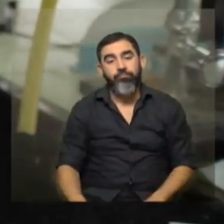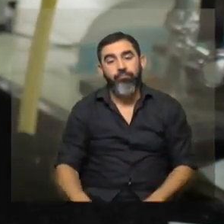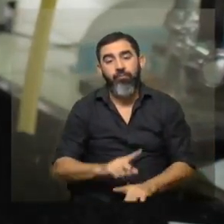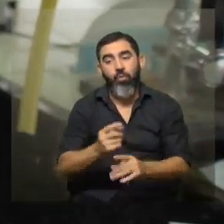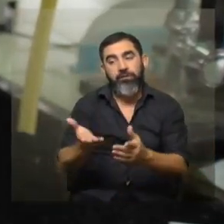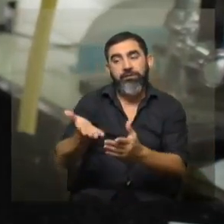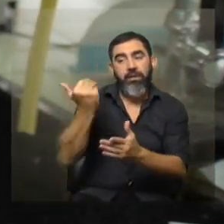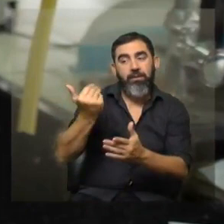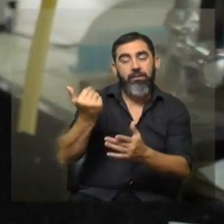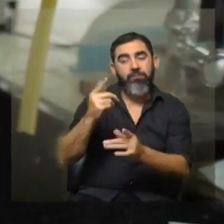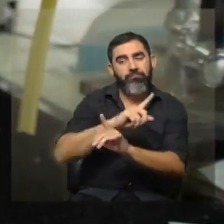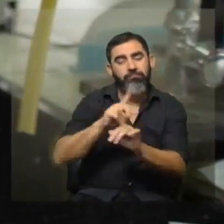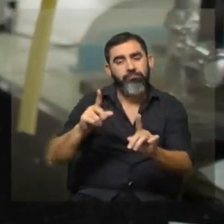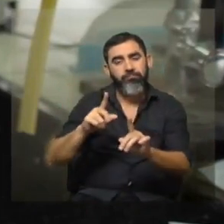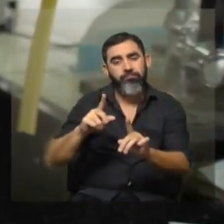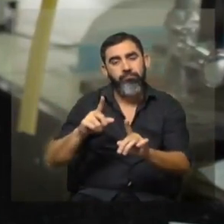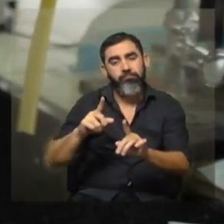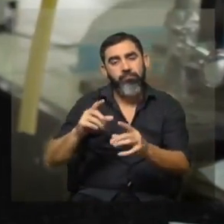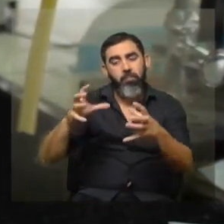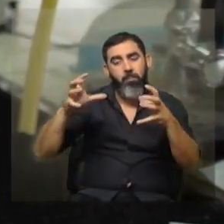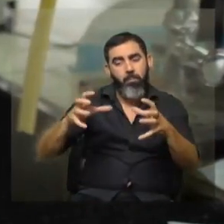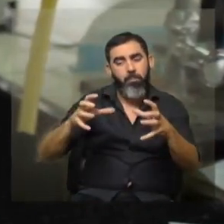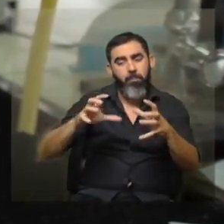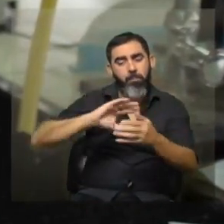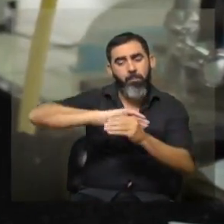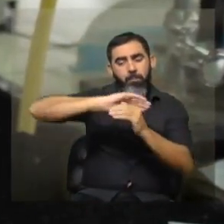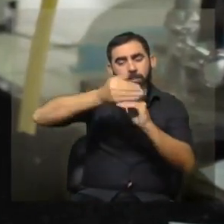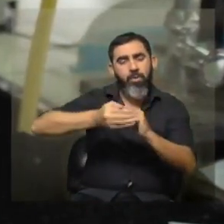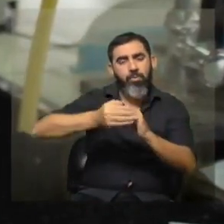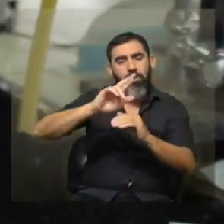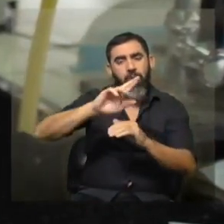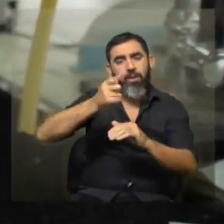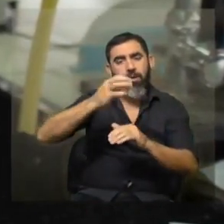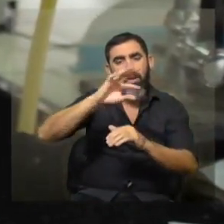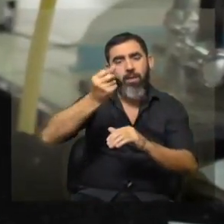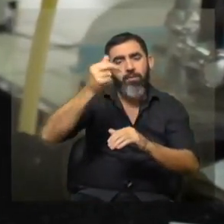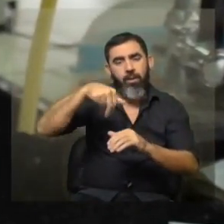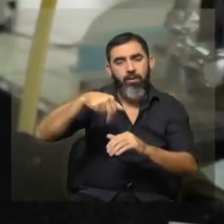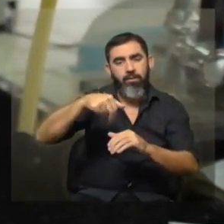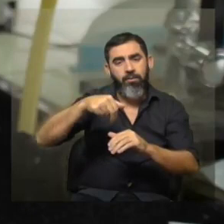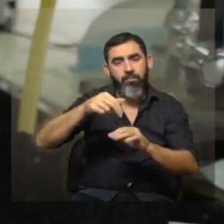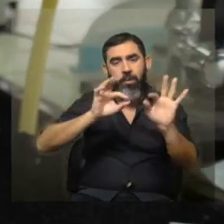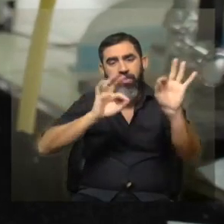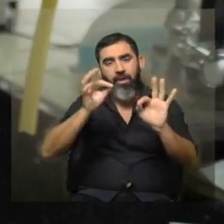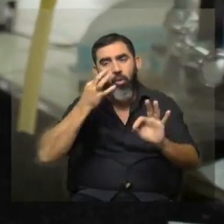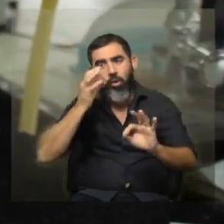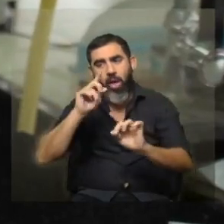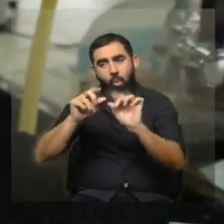nido por ahí y ponerlo, esas pelotas de ratán que vos comprás para decorar, porque yo tengo de esas, alguien los debe